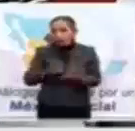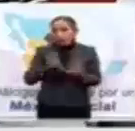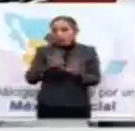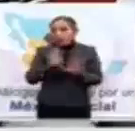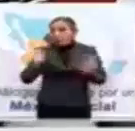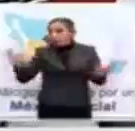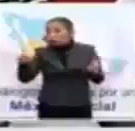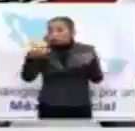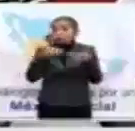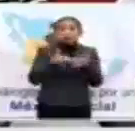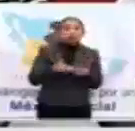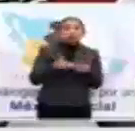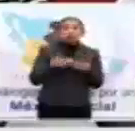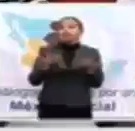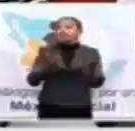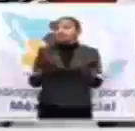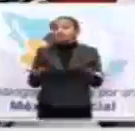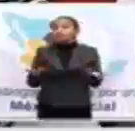de cerrar